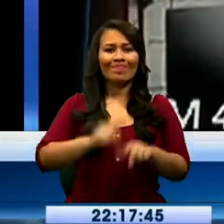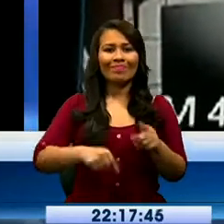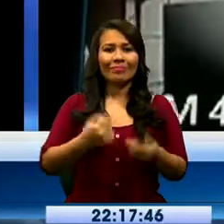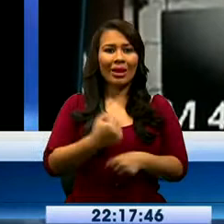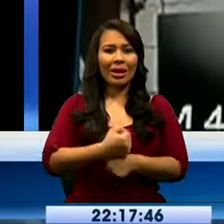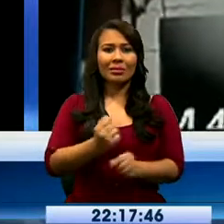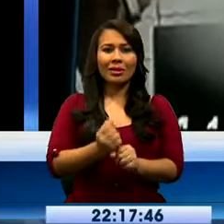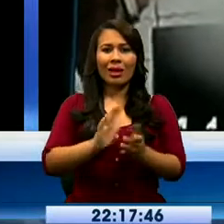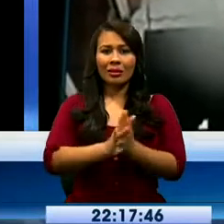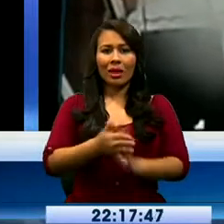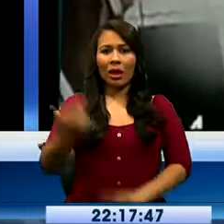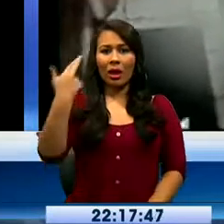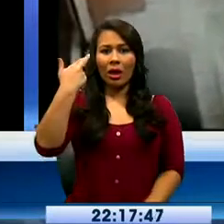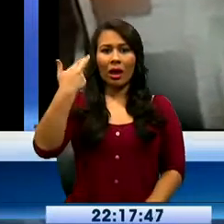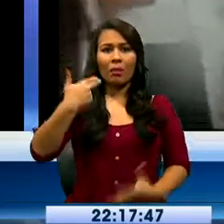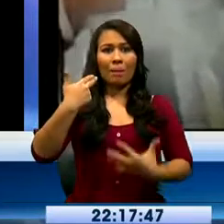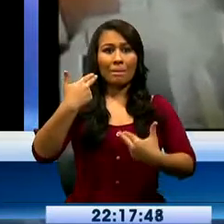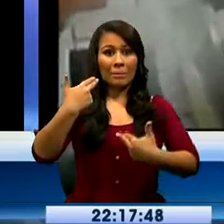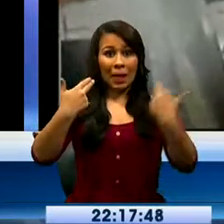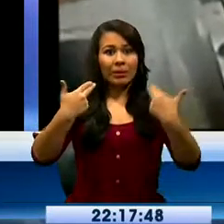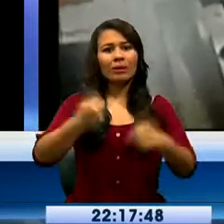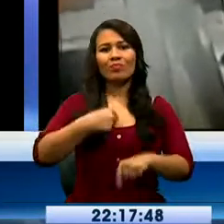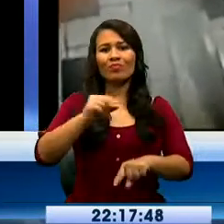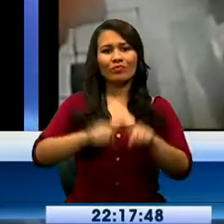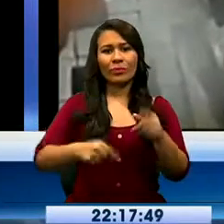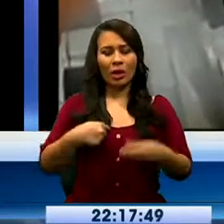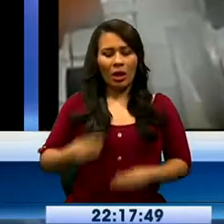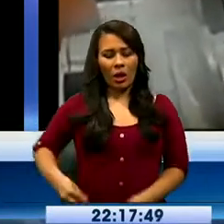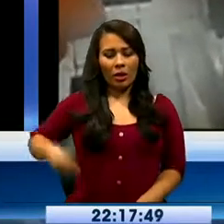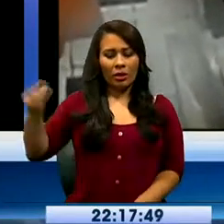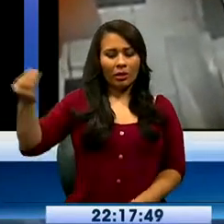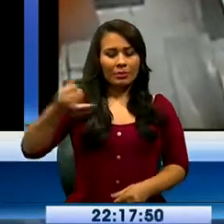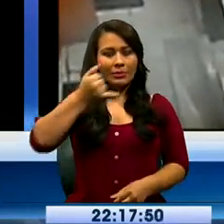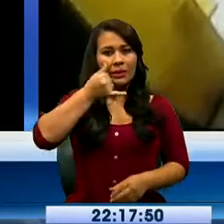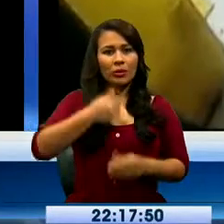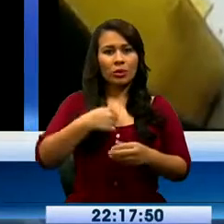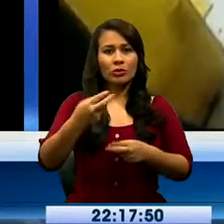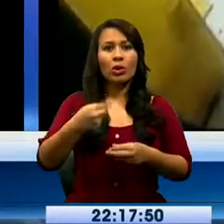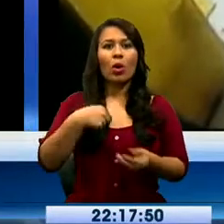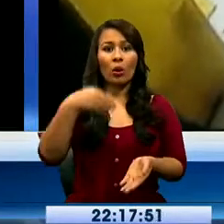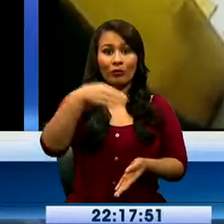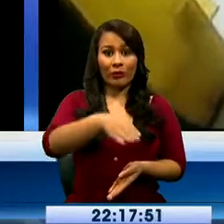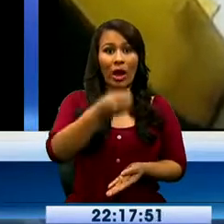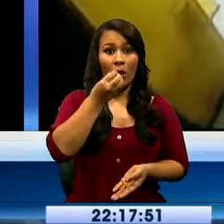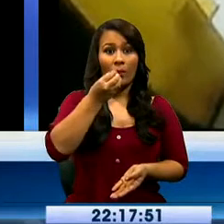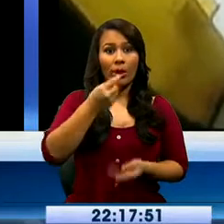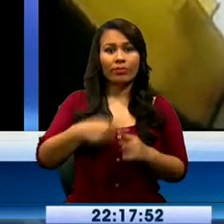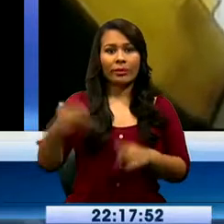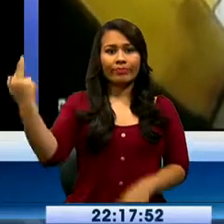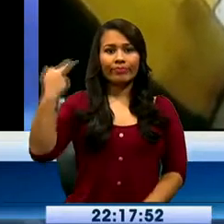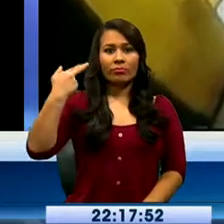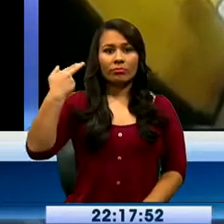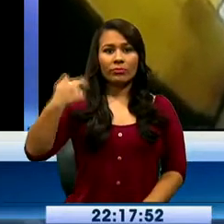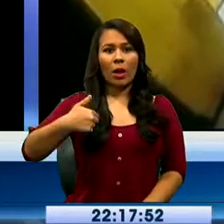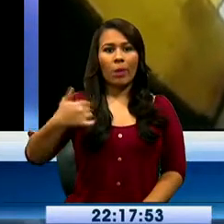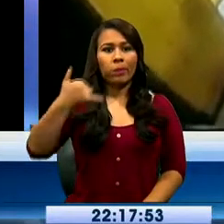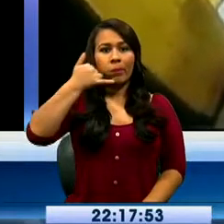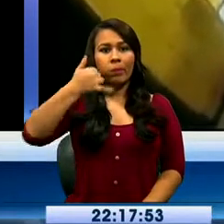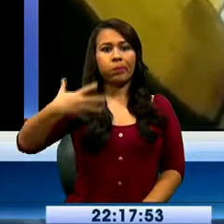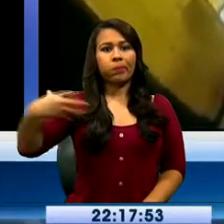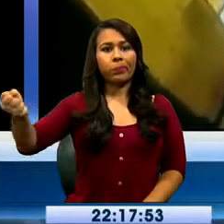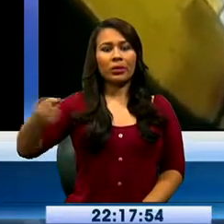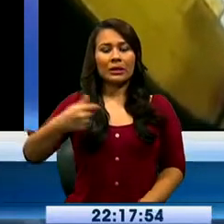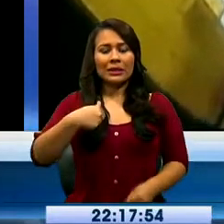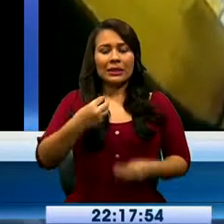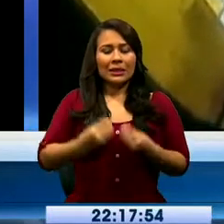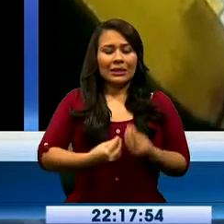para que me maten por un teléfono. Lo único que yo hice fue acostarme en el piso, estar ahí esperando lo peor, porque son momentos que uno dice ya